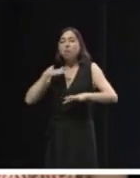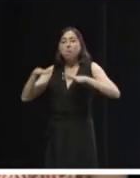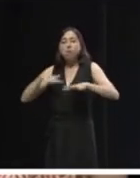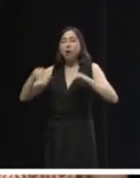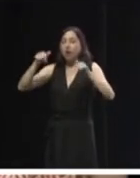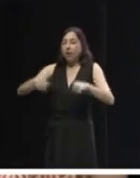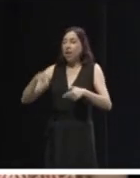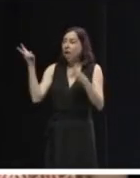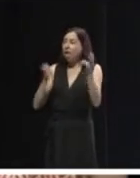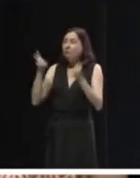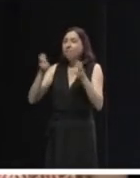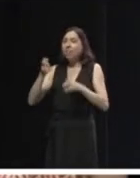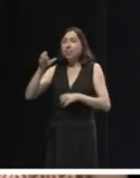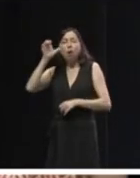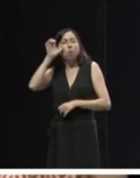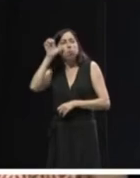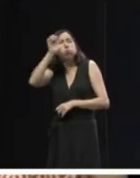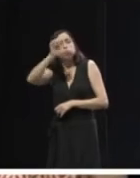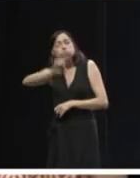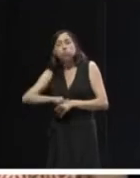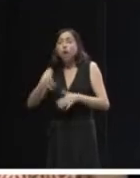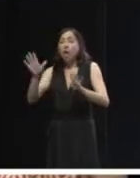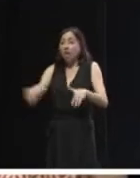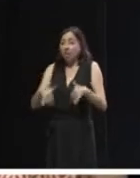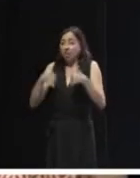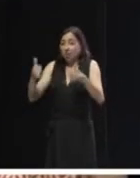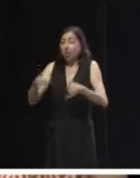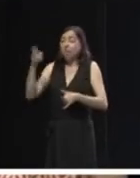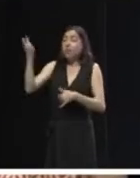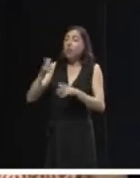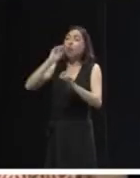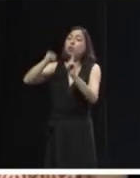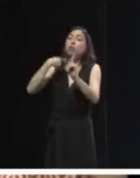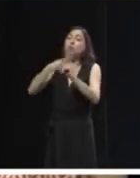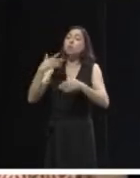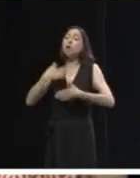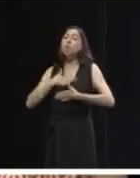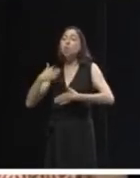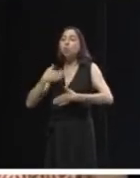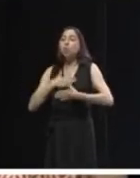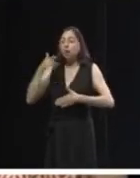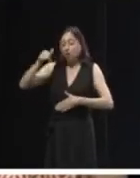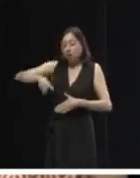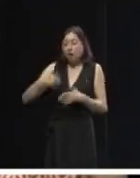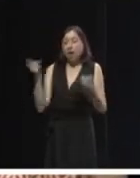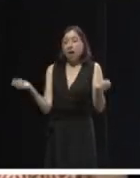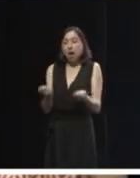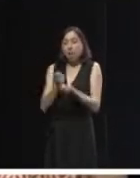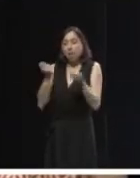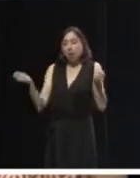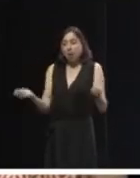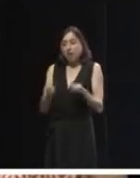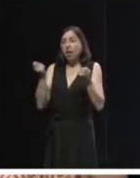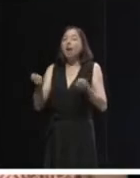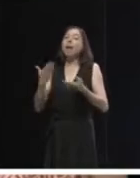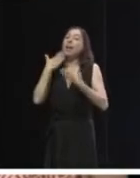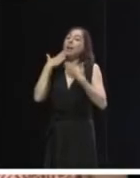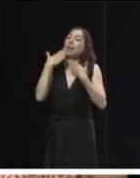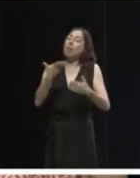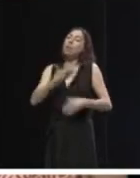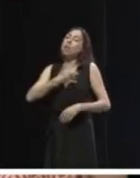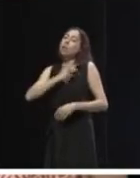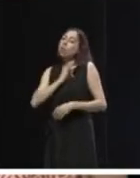que han venido a escuchar a Yolanda, que han venido a sumarse al voluntariado que se ha comprometido en esta campaña, gracias de